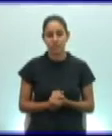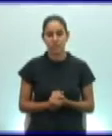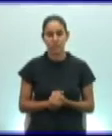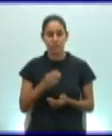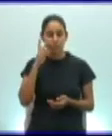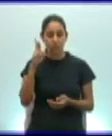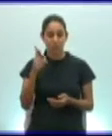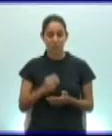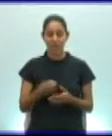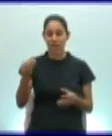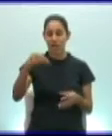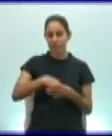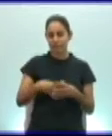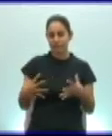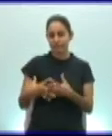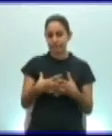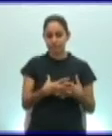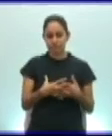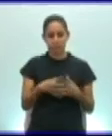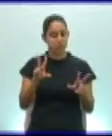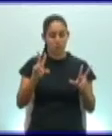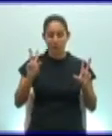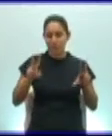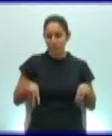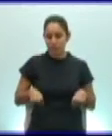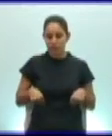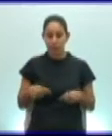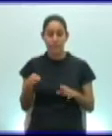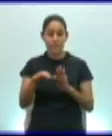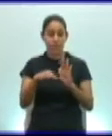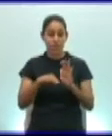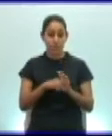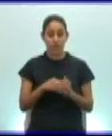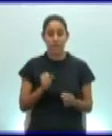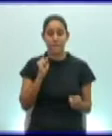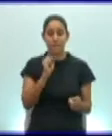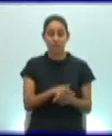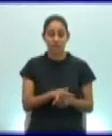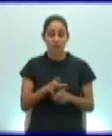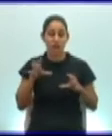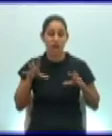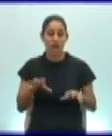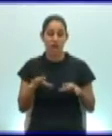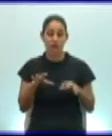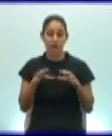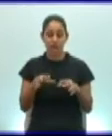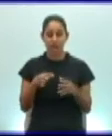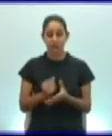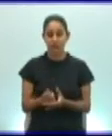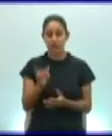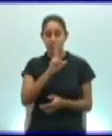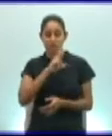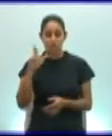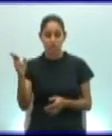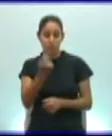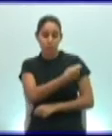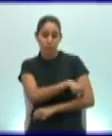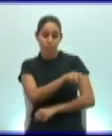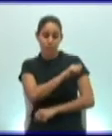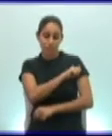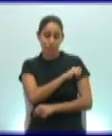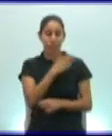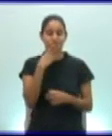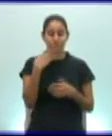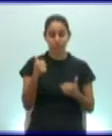reacción interna no aceptaban aquellas medidas, comenzaron a atacar la revolución. y las masas que se veían beneficiadas